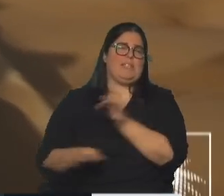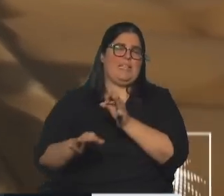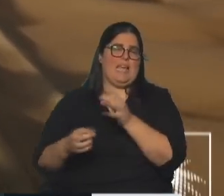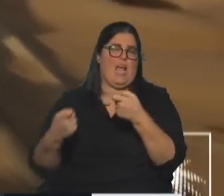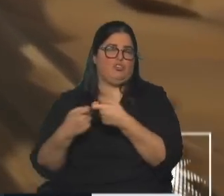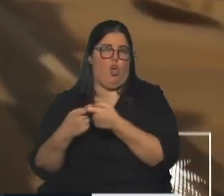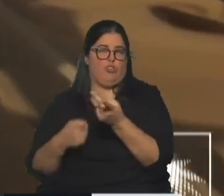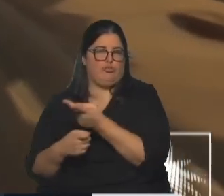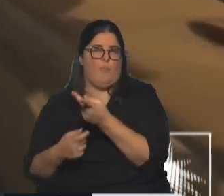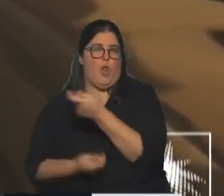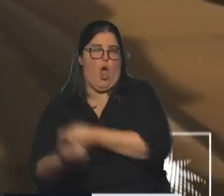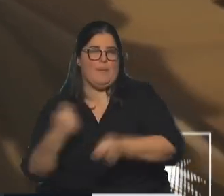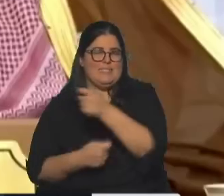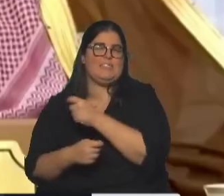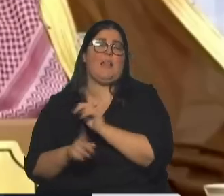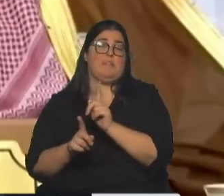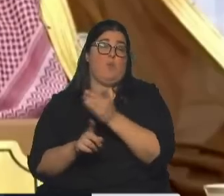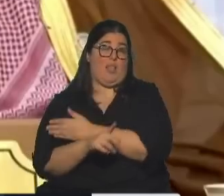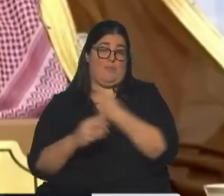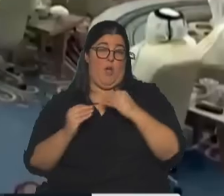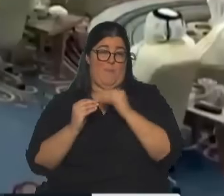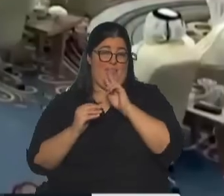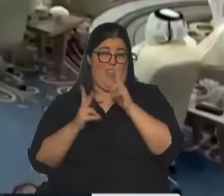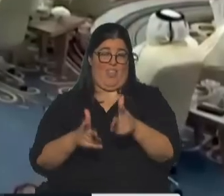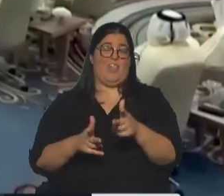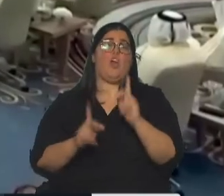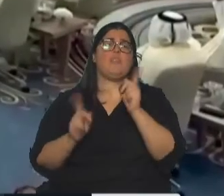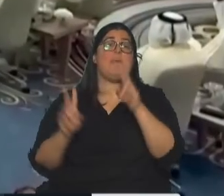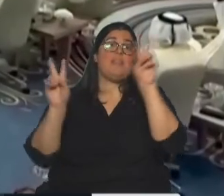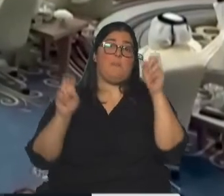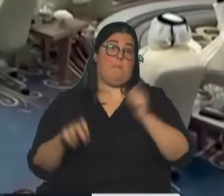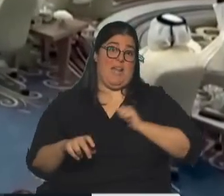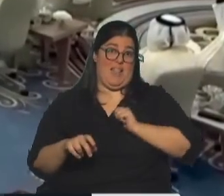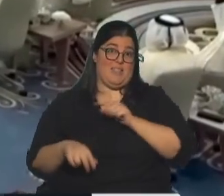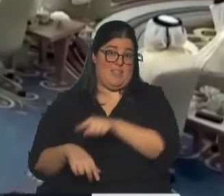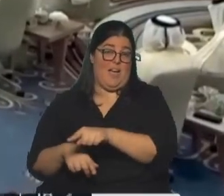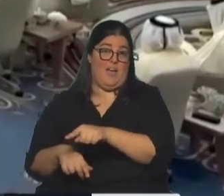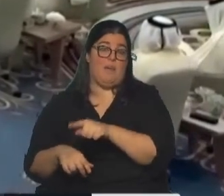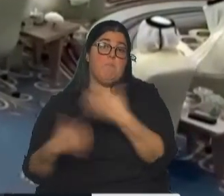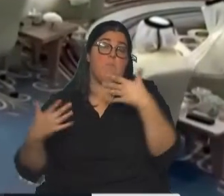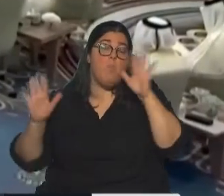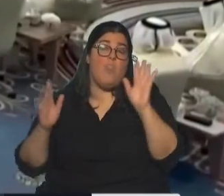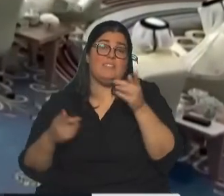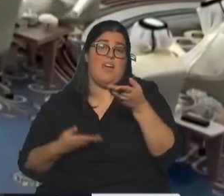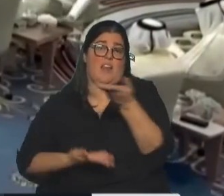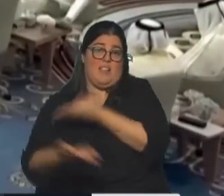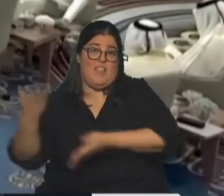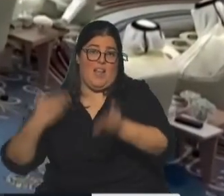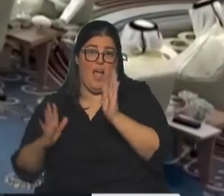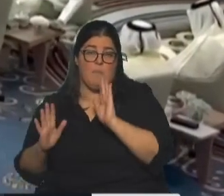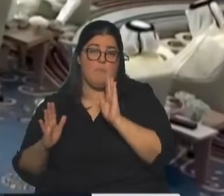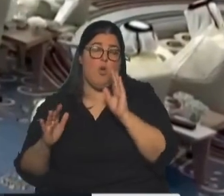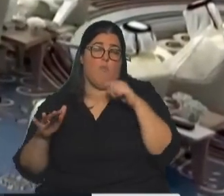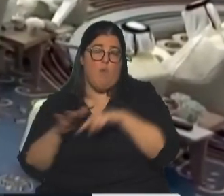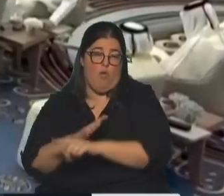en términos comerciales, a partir de lo que mencionaba Alejandra, también en términos militares, vemos que puede haber intercambios que se profundicen y creo que